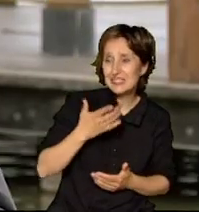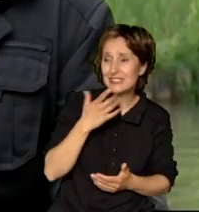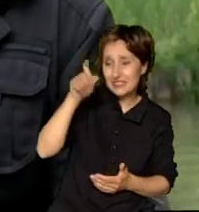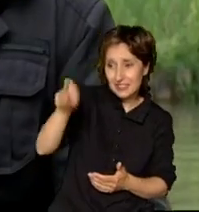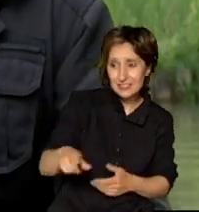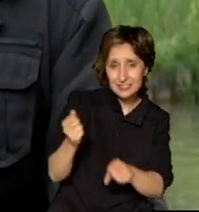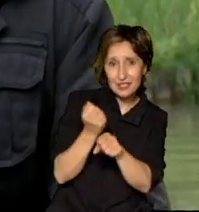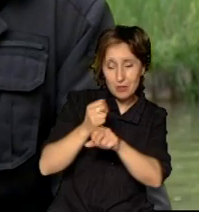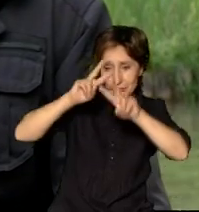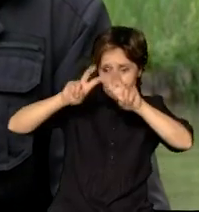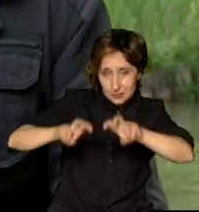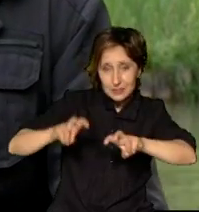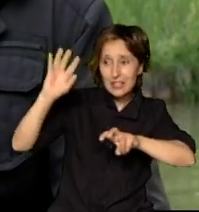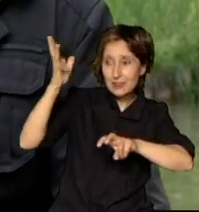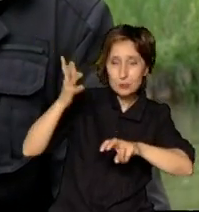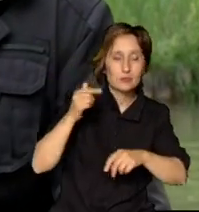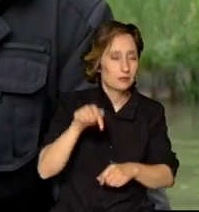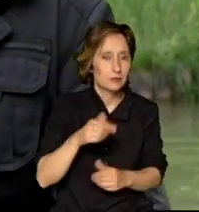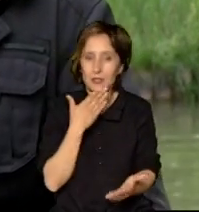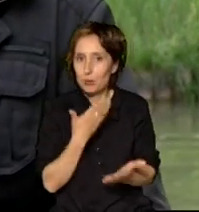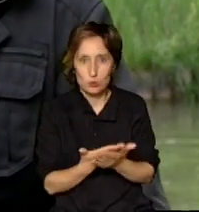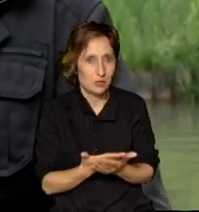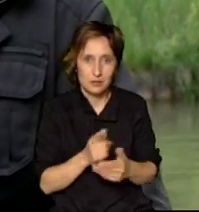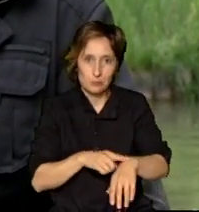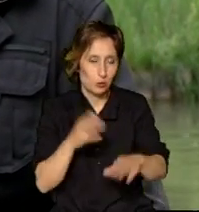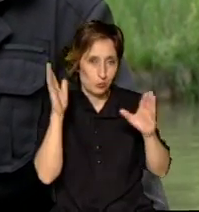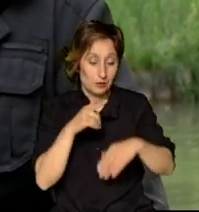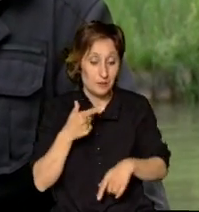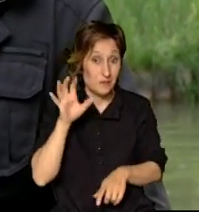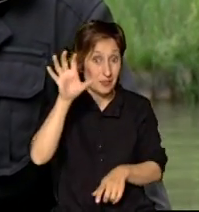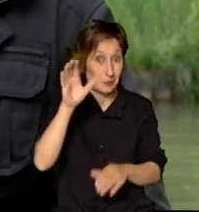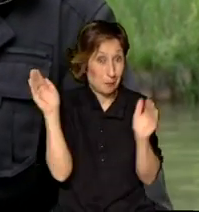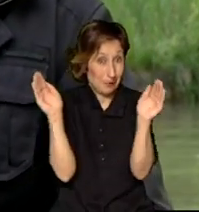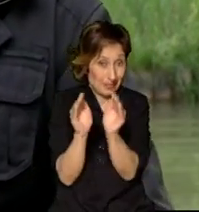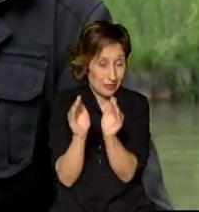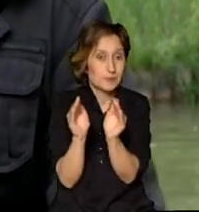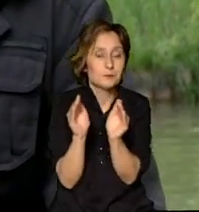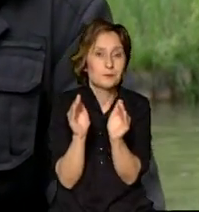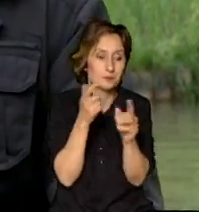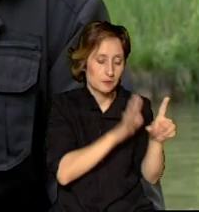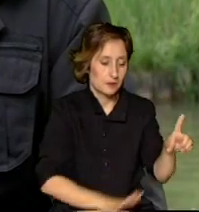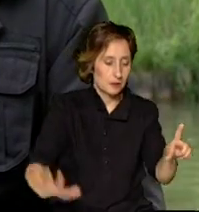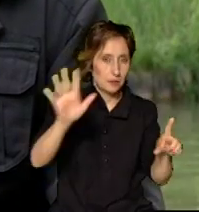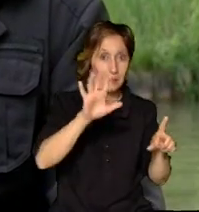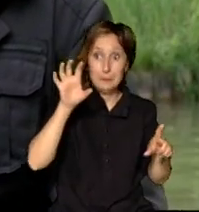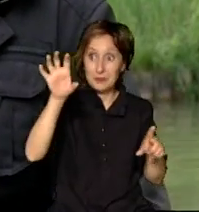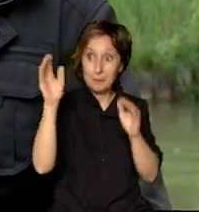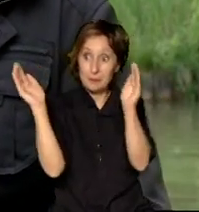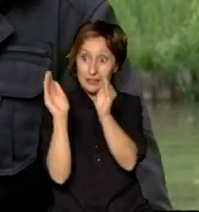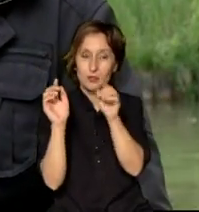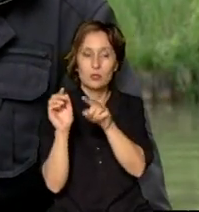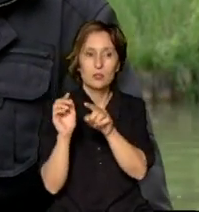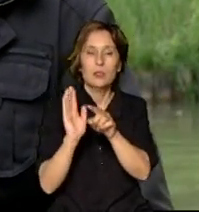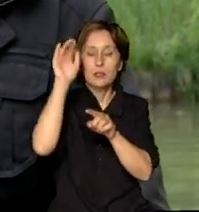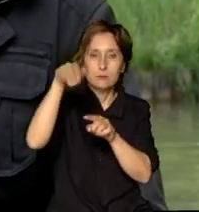a esto, ¿no? No hay tiempo para aburrirse porque, desde luego, para ser una comunidad autónoma pequeña en el conjunto del Estado español, pues la